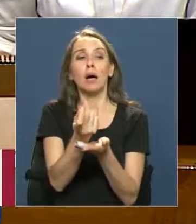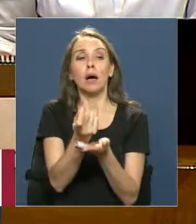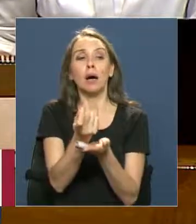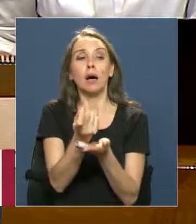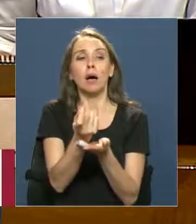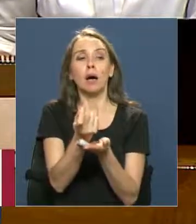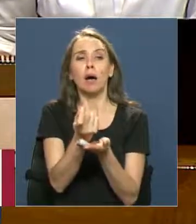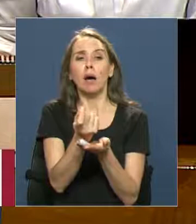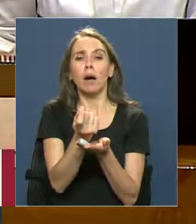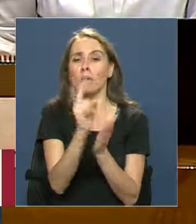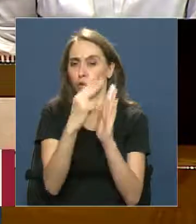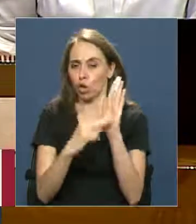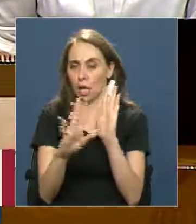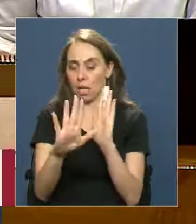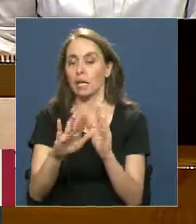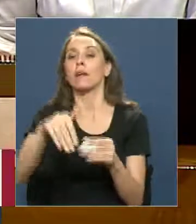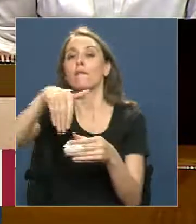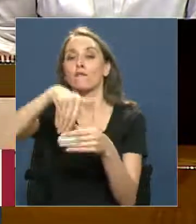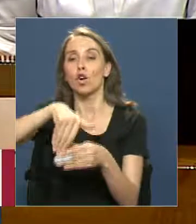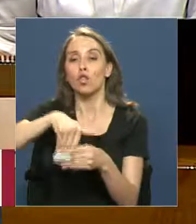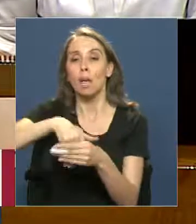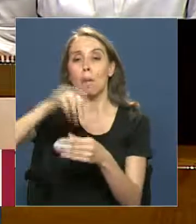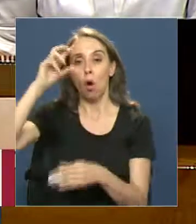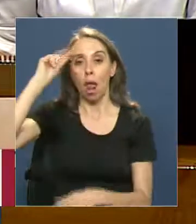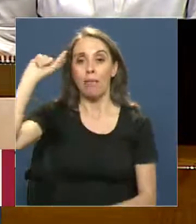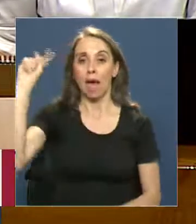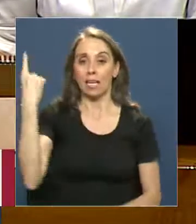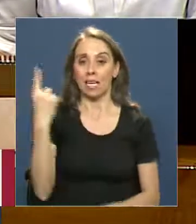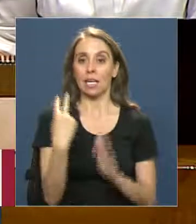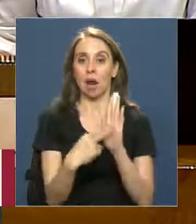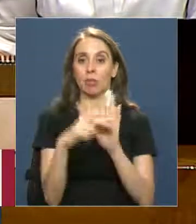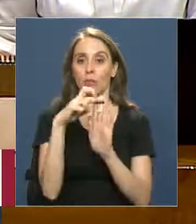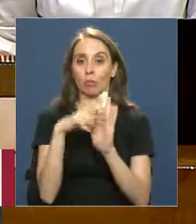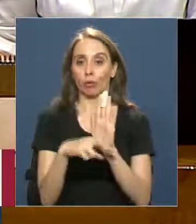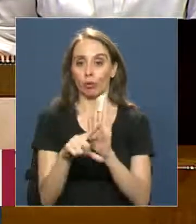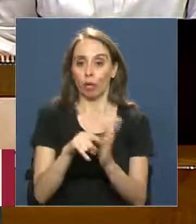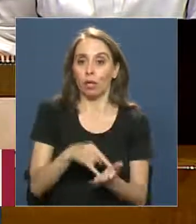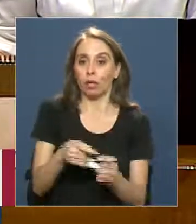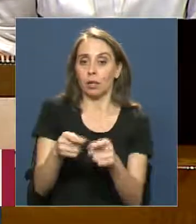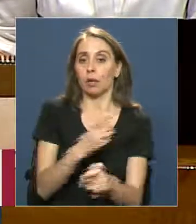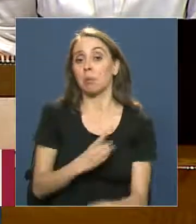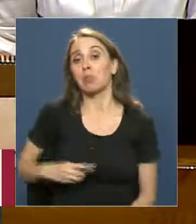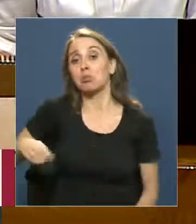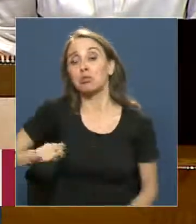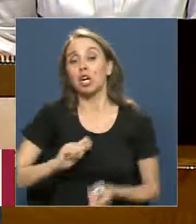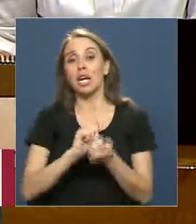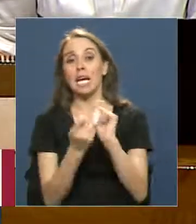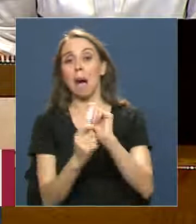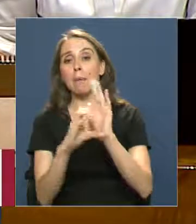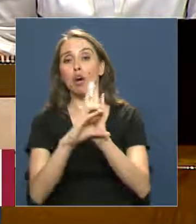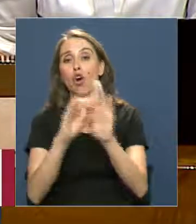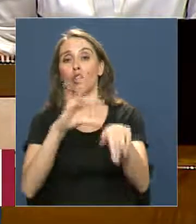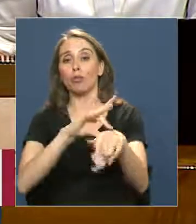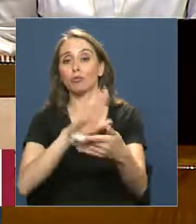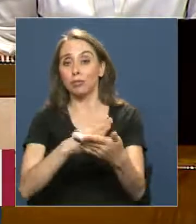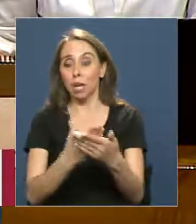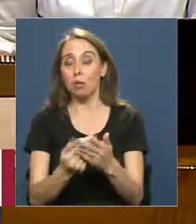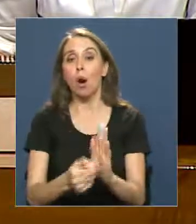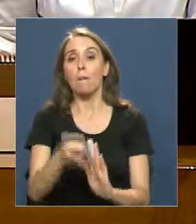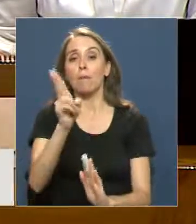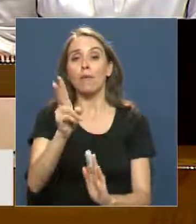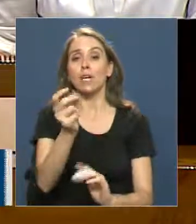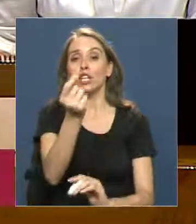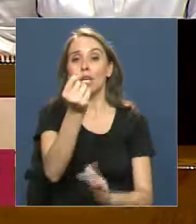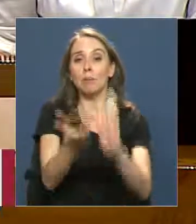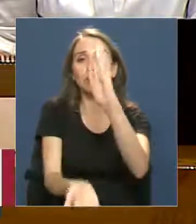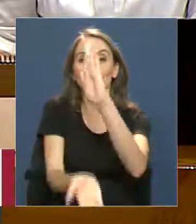Y se los leo. En votación general, el proyecto de ley iniciado en moción que modifica el Código Sanitario para prohibir el aumento